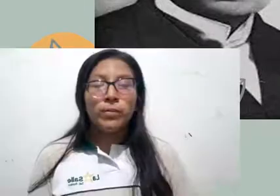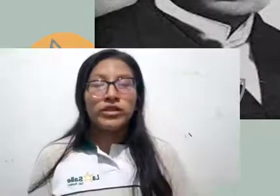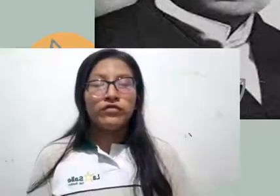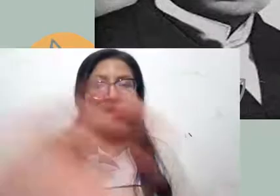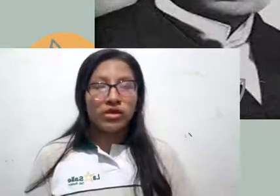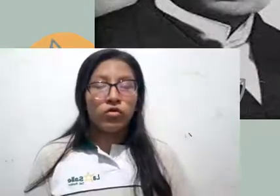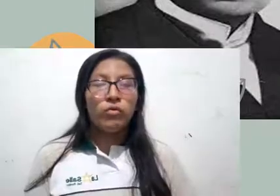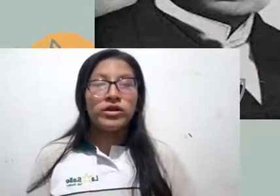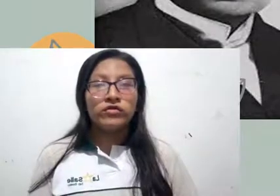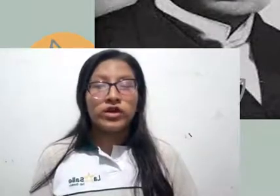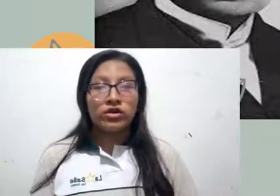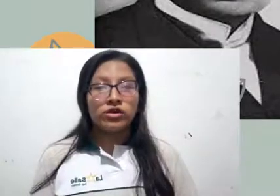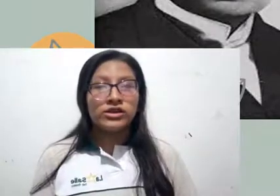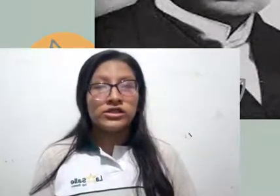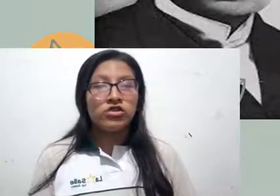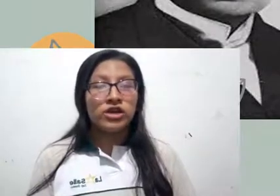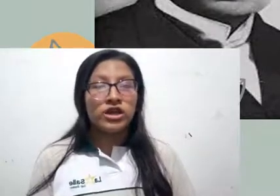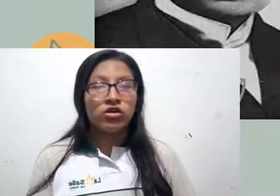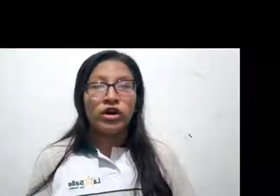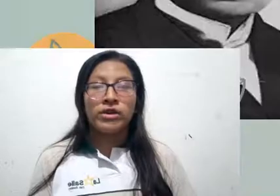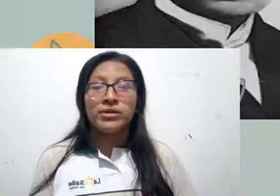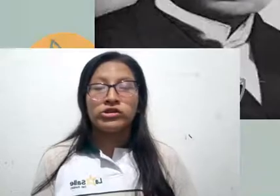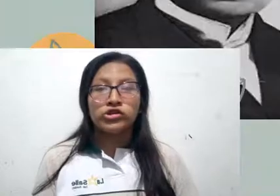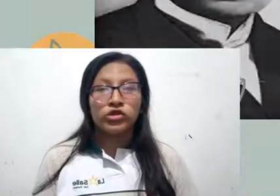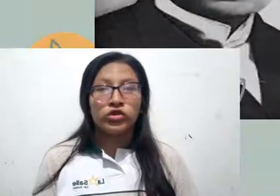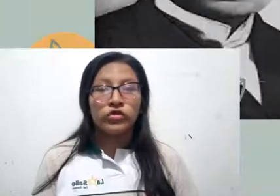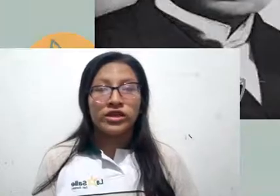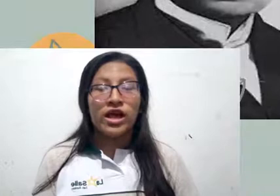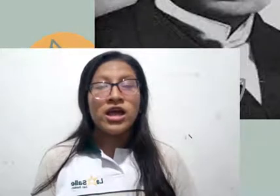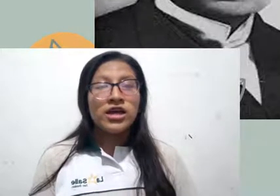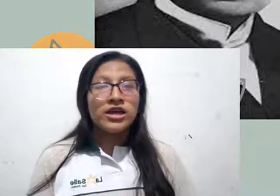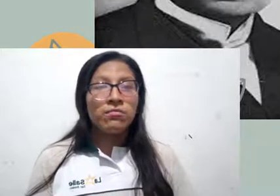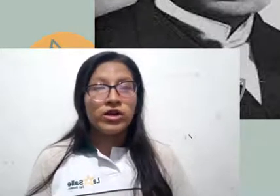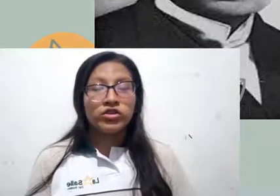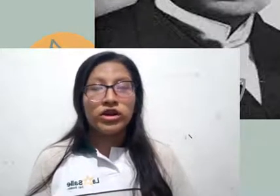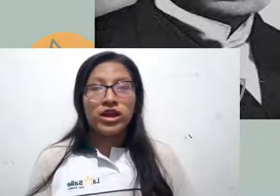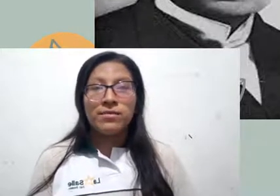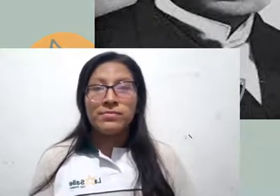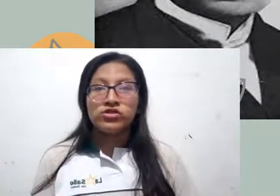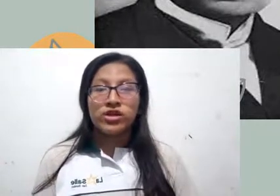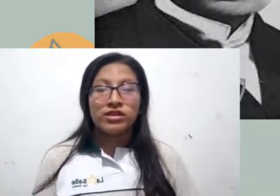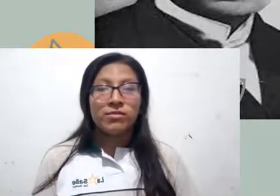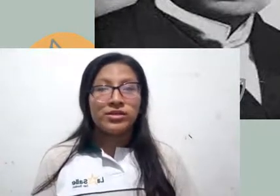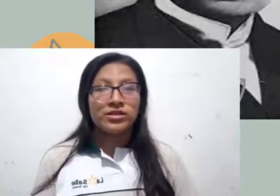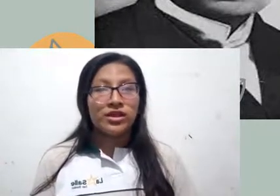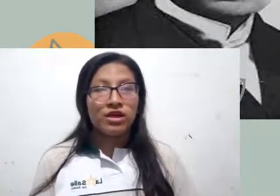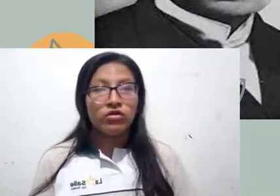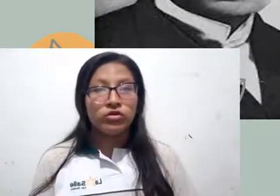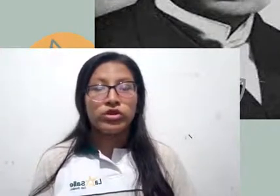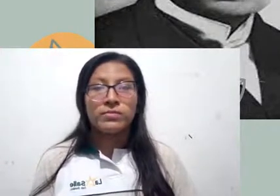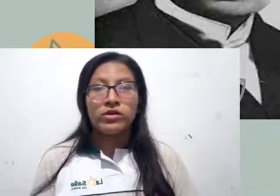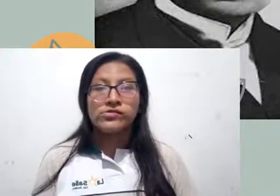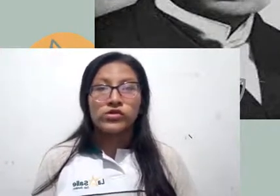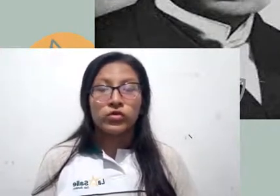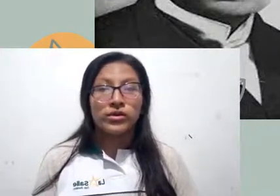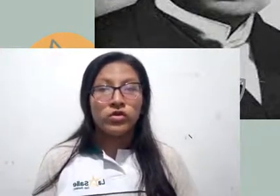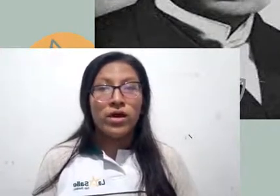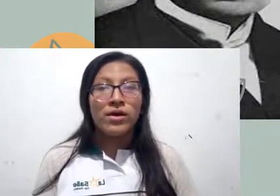autores. Humberto Fierro, nacido en Quito en 1890 y muerto en la misma ciudad el 23 de agosto